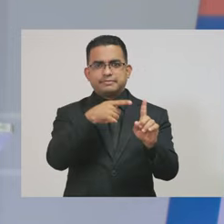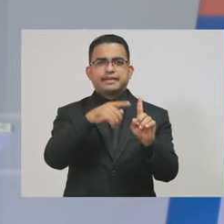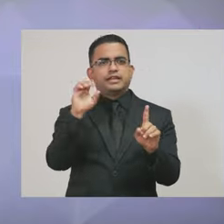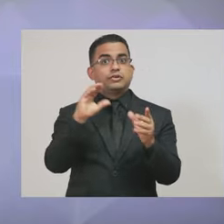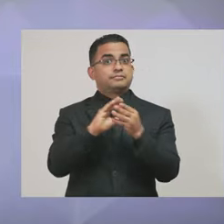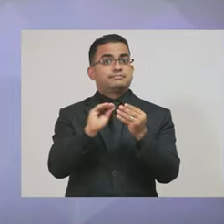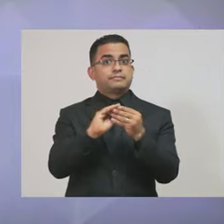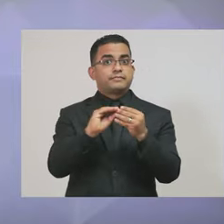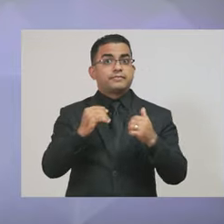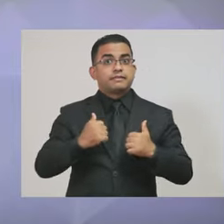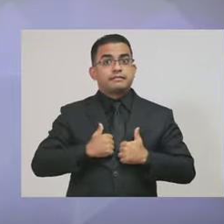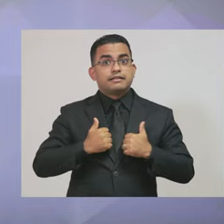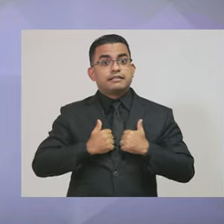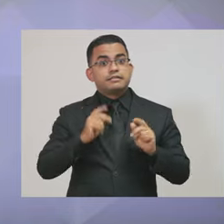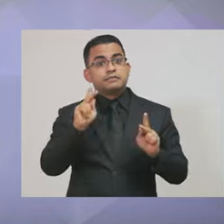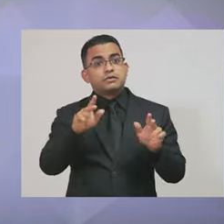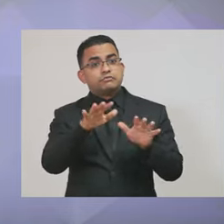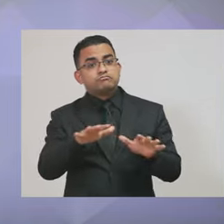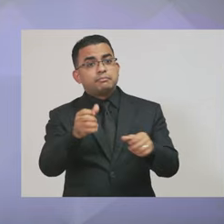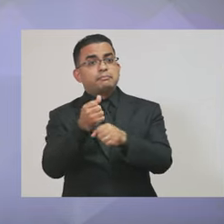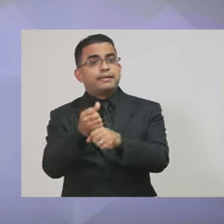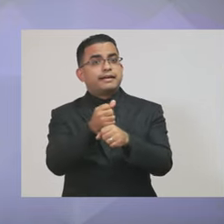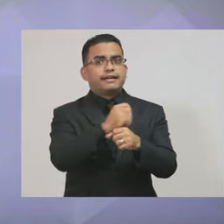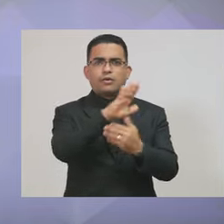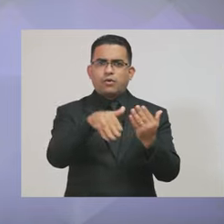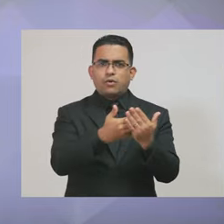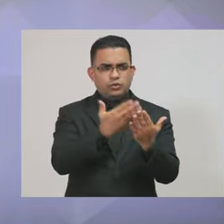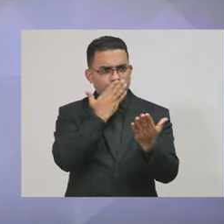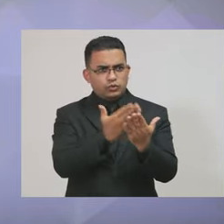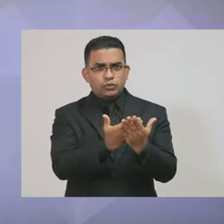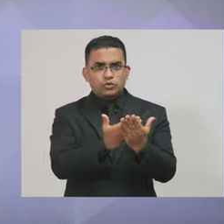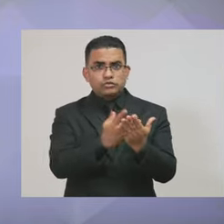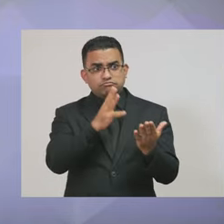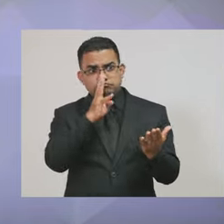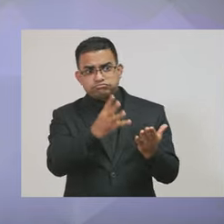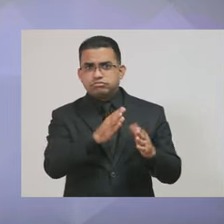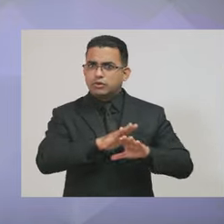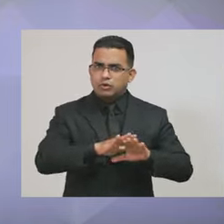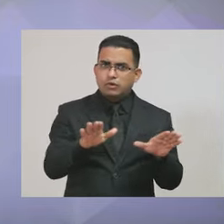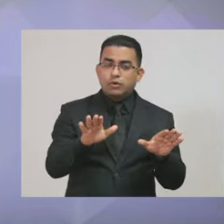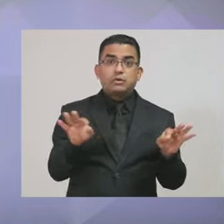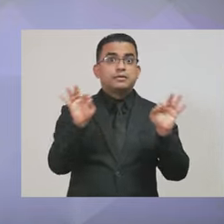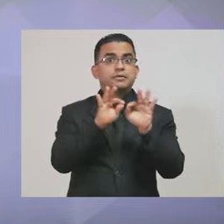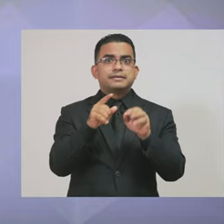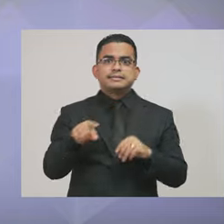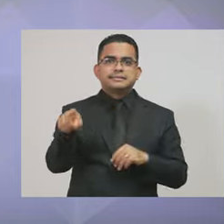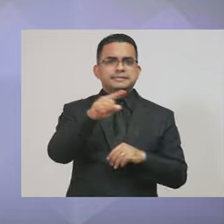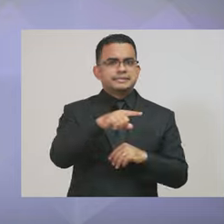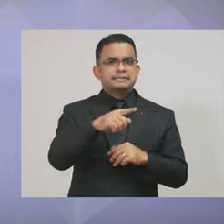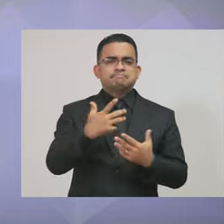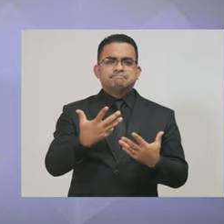timoteo toda criatura de dios es buena y no se debe rechazar nada sino que hay que